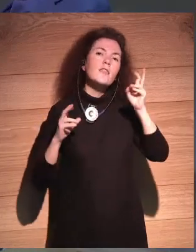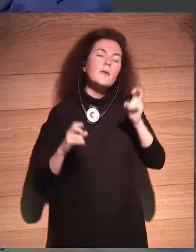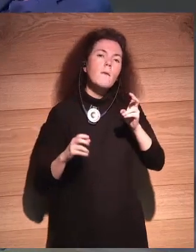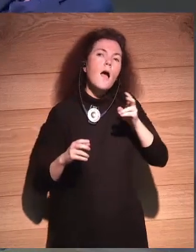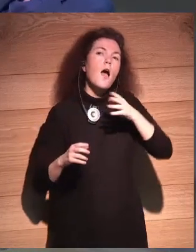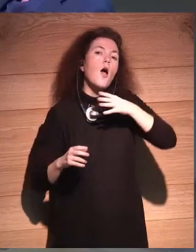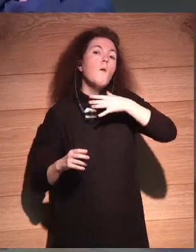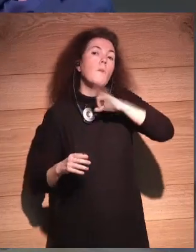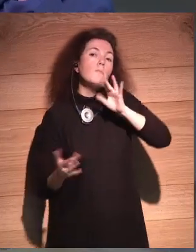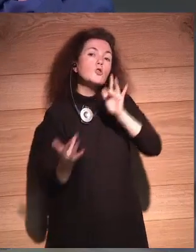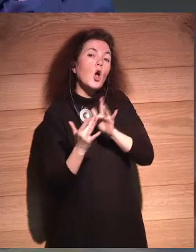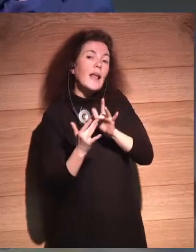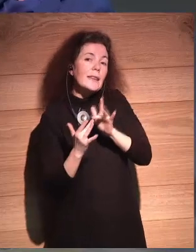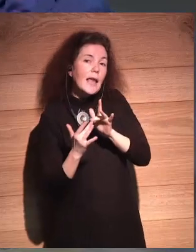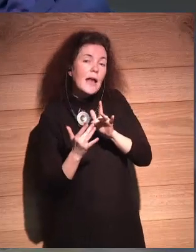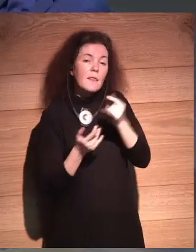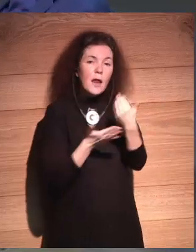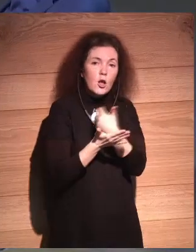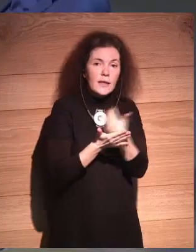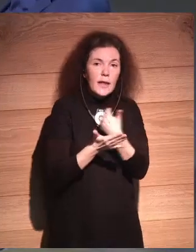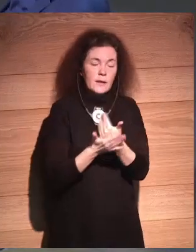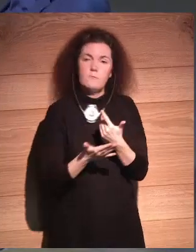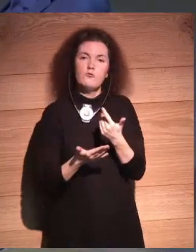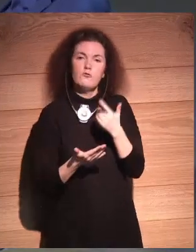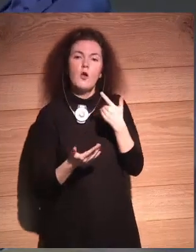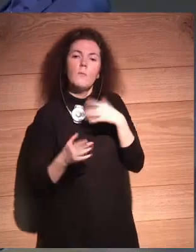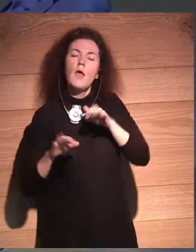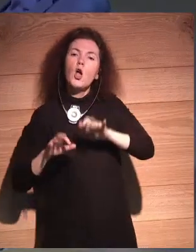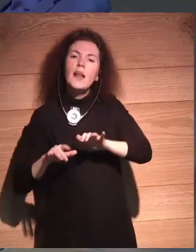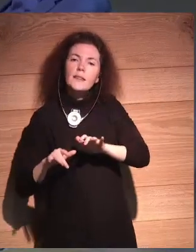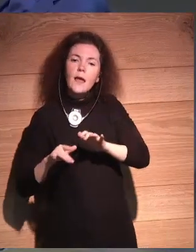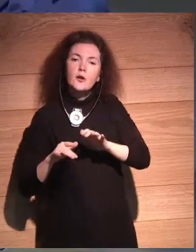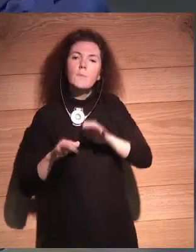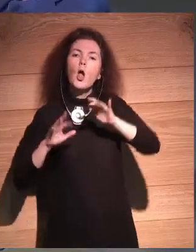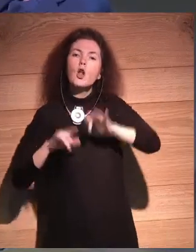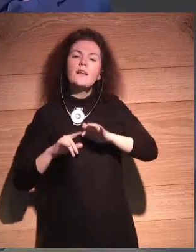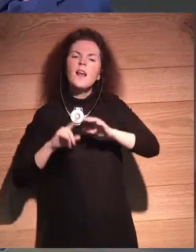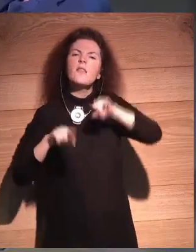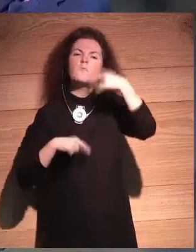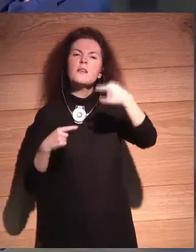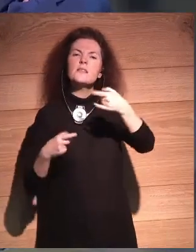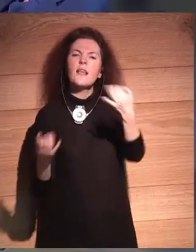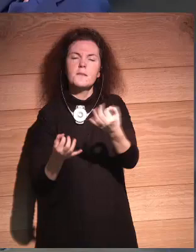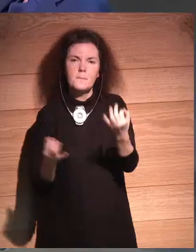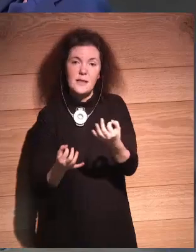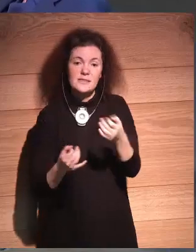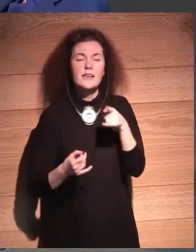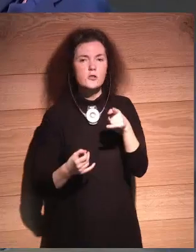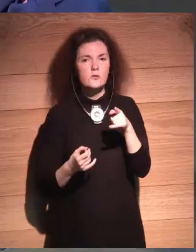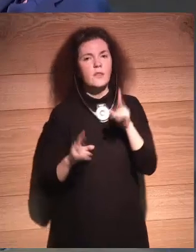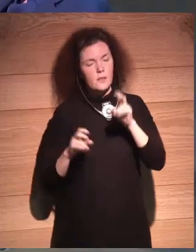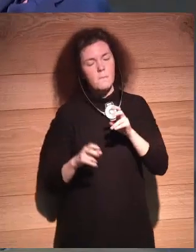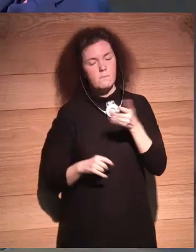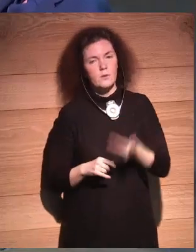cómo podemos conectarnos y ganar dinero conectándonos, sino qué es lo que pasa después de conectarnos. Esto es